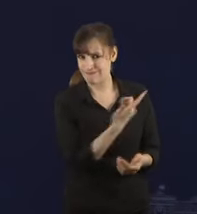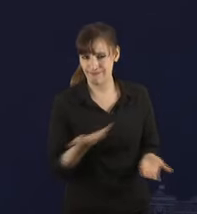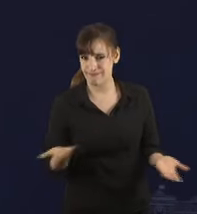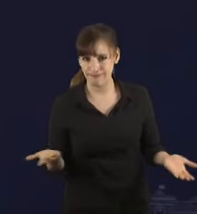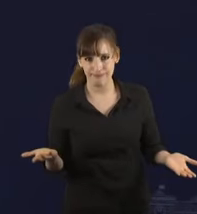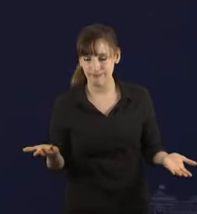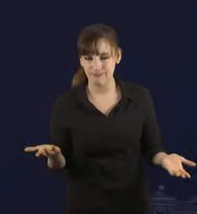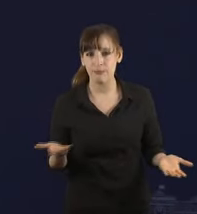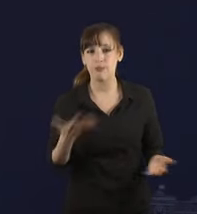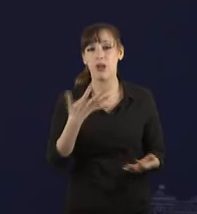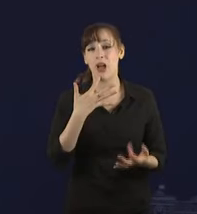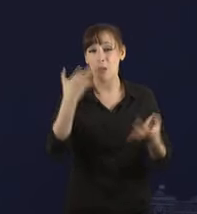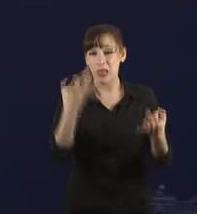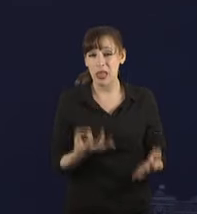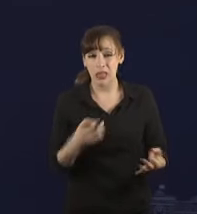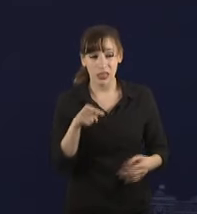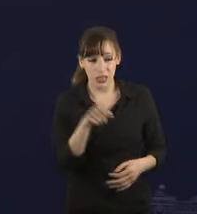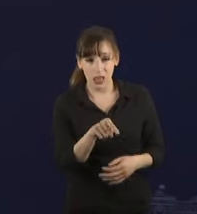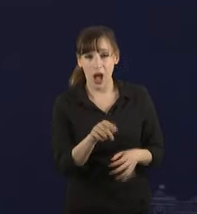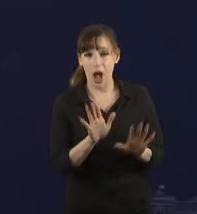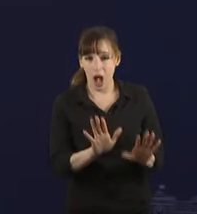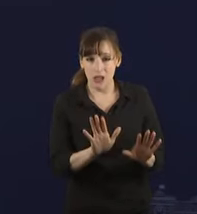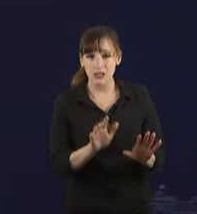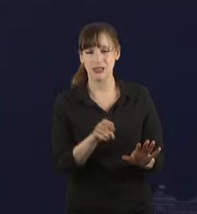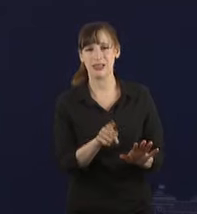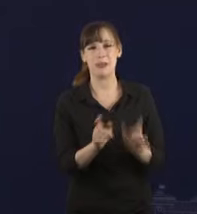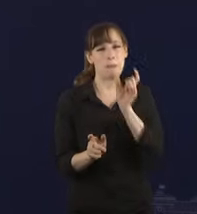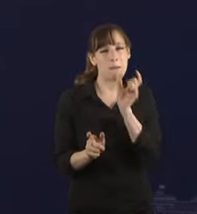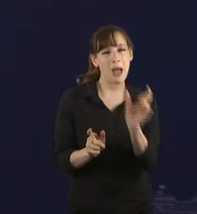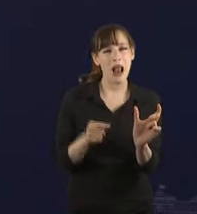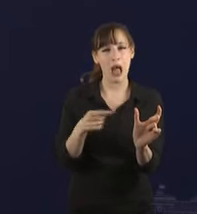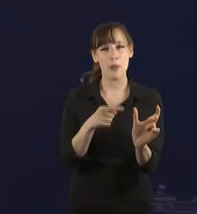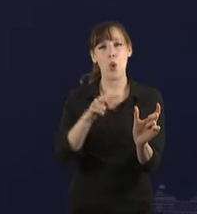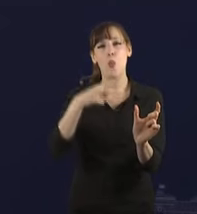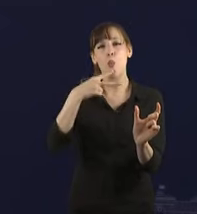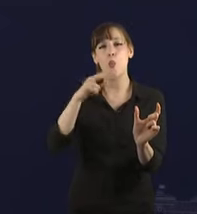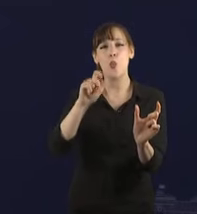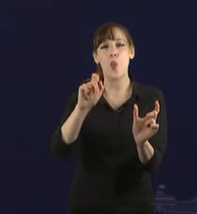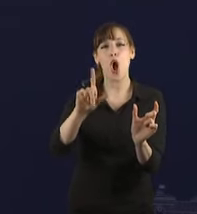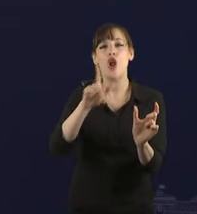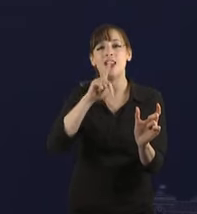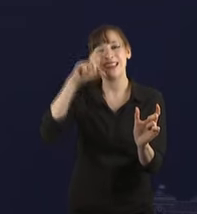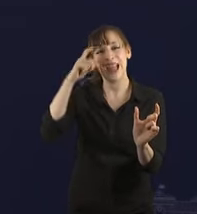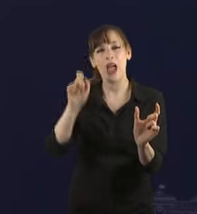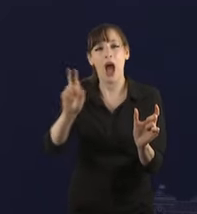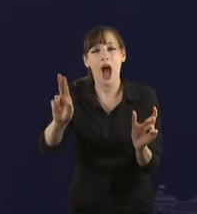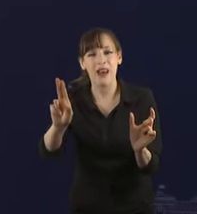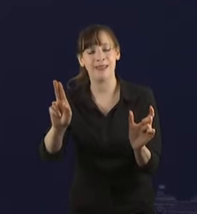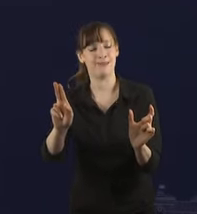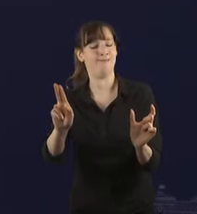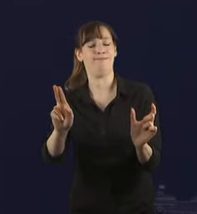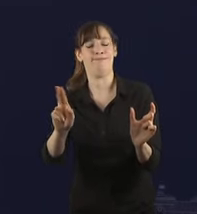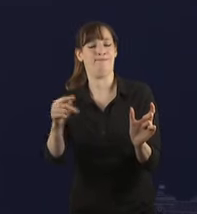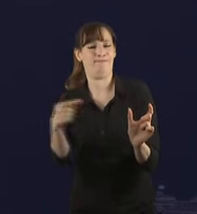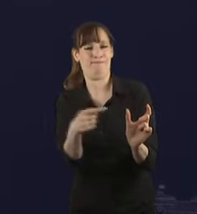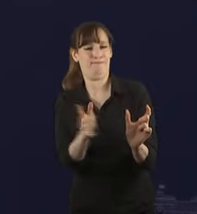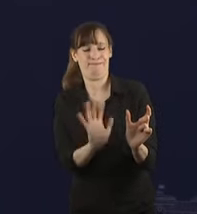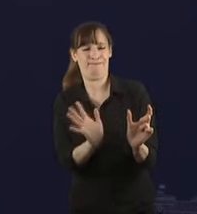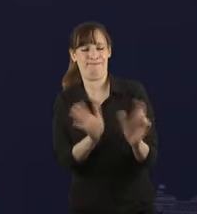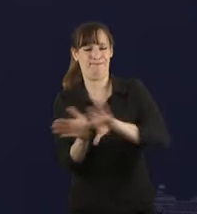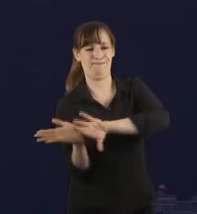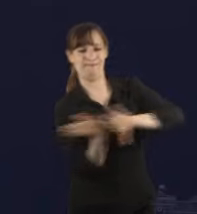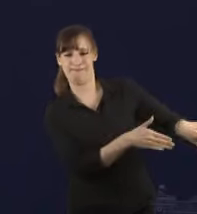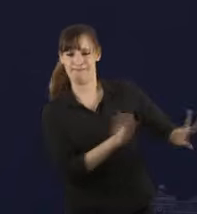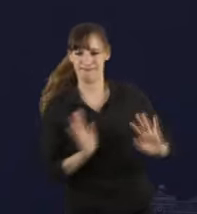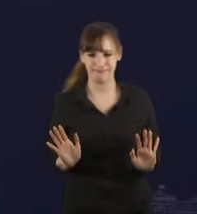te diría que eso no se puede decir ni siquiera por el respeto que se le debe tener a uno de los poderes de la República